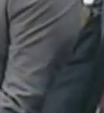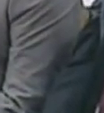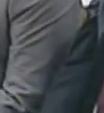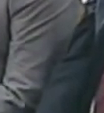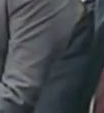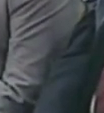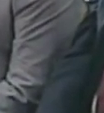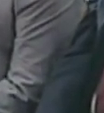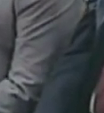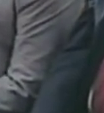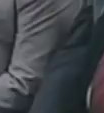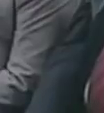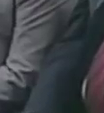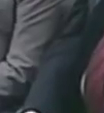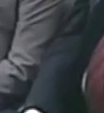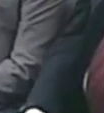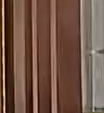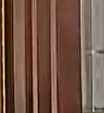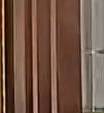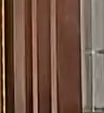Cuidémonos.